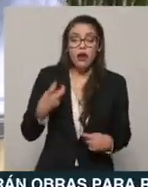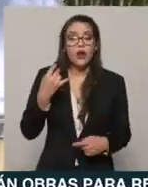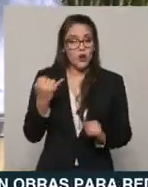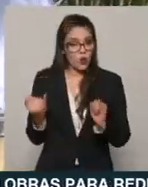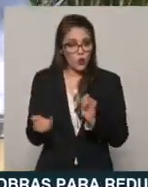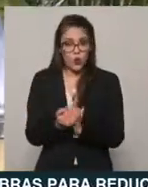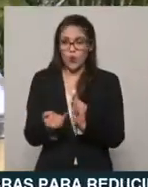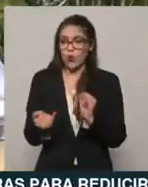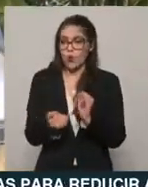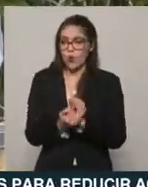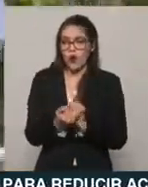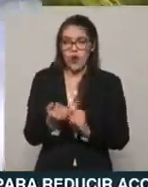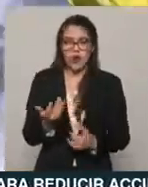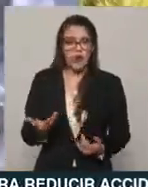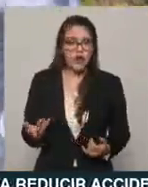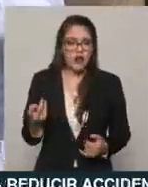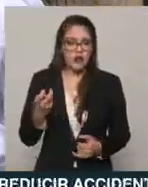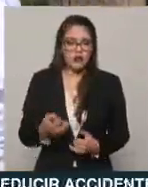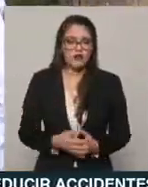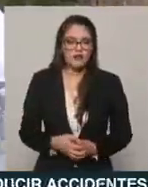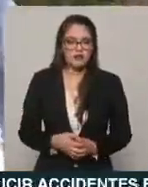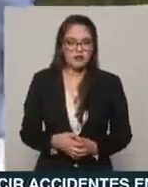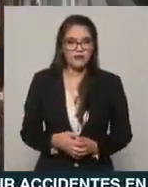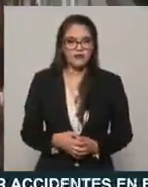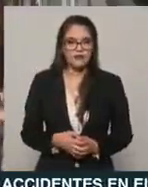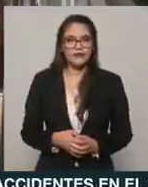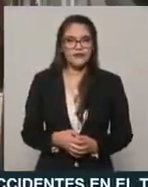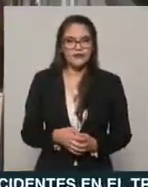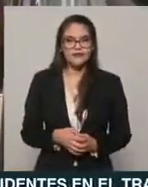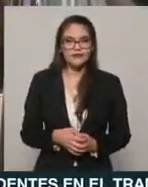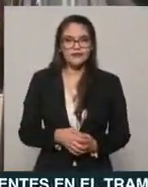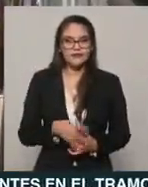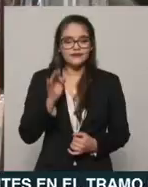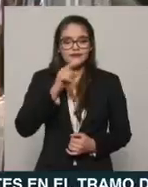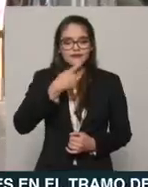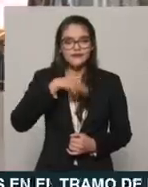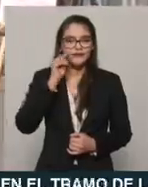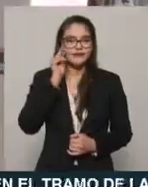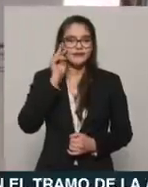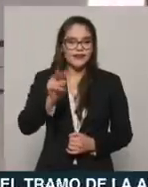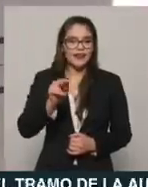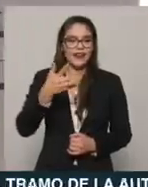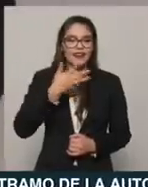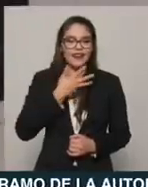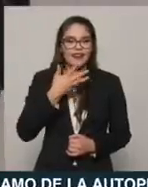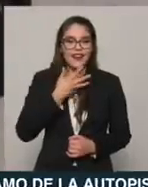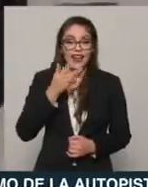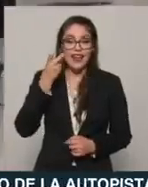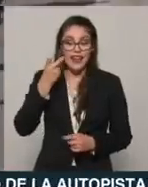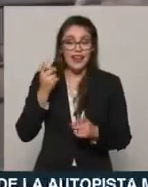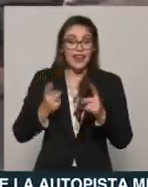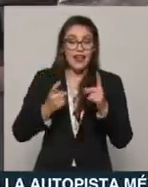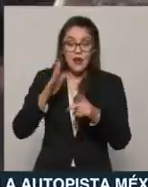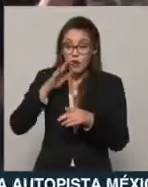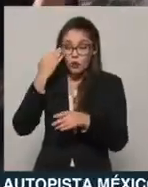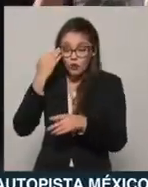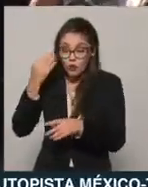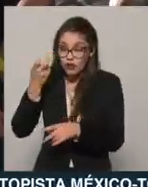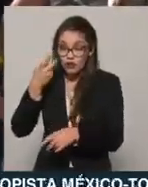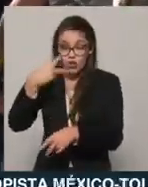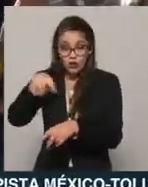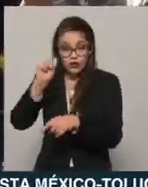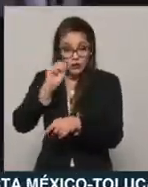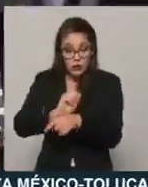muy grande, la falta de energía en la persona. Entonces, si vemos que esto dura más de 2, 3